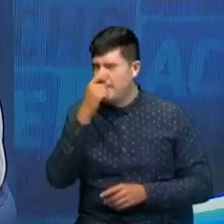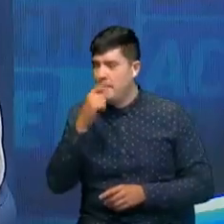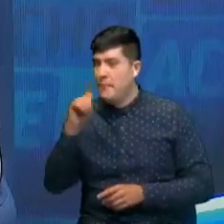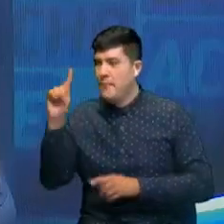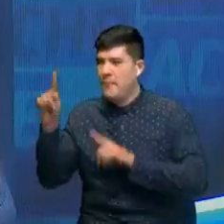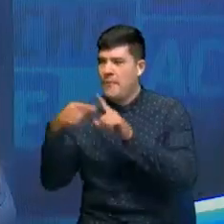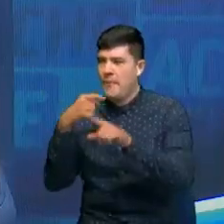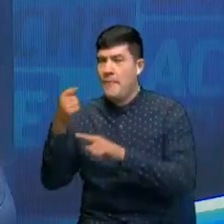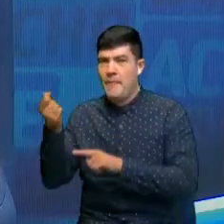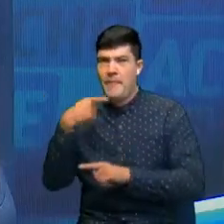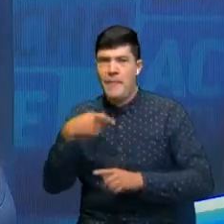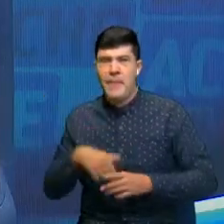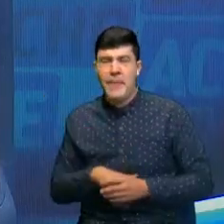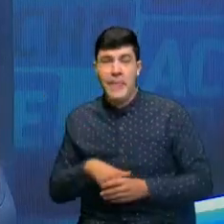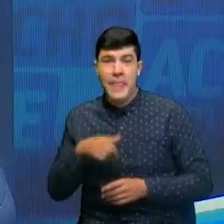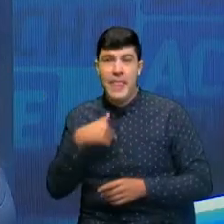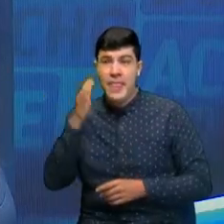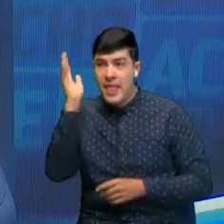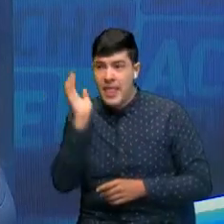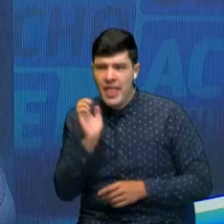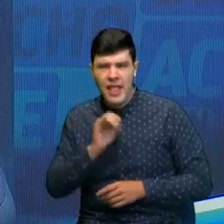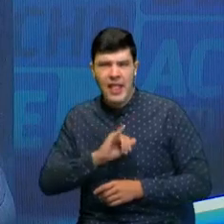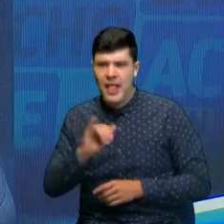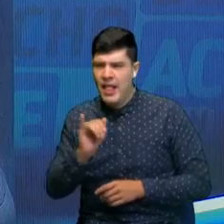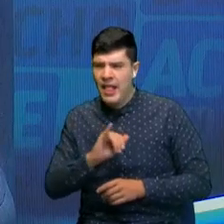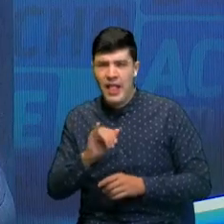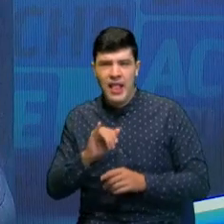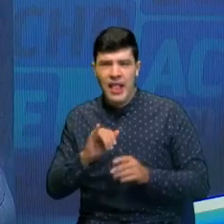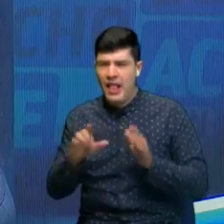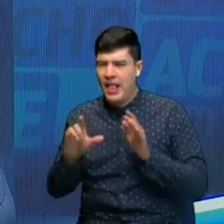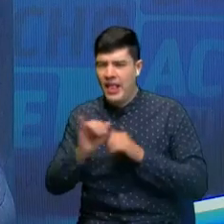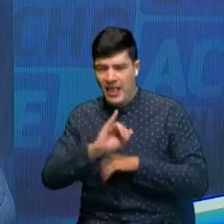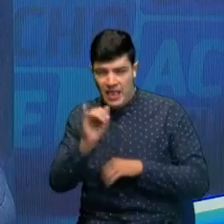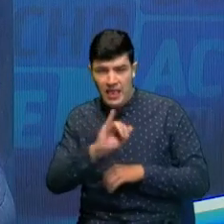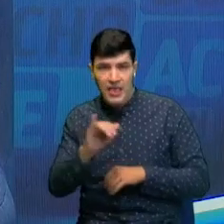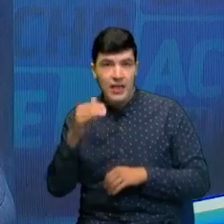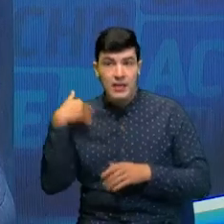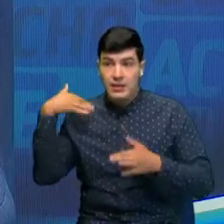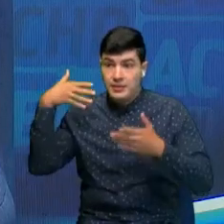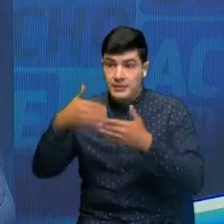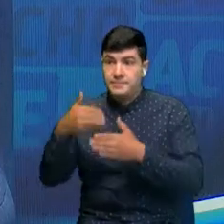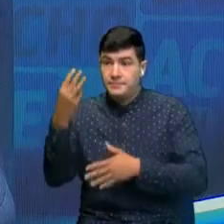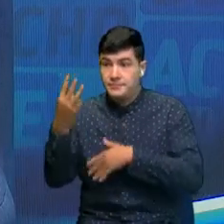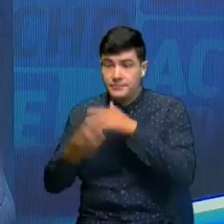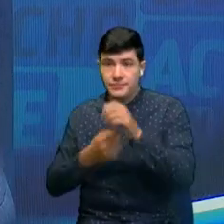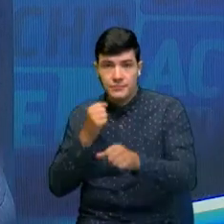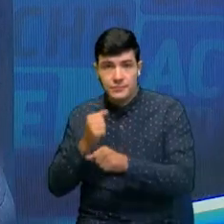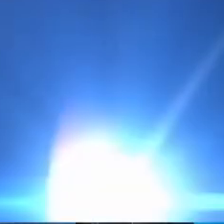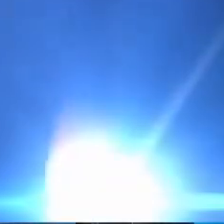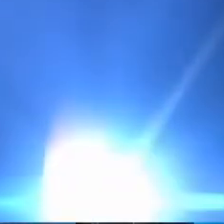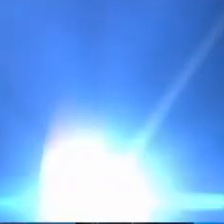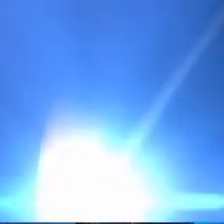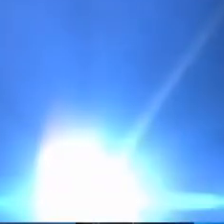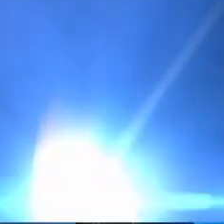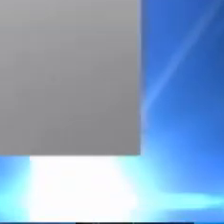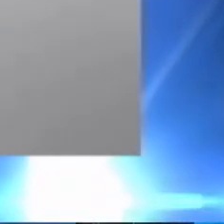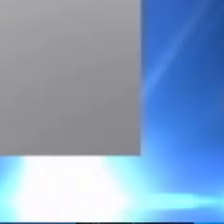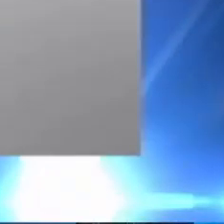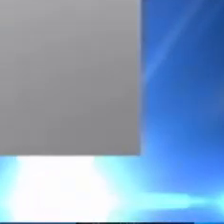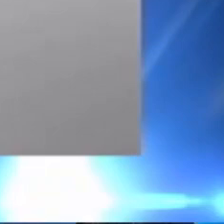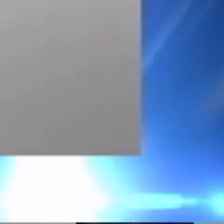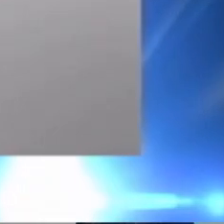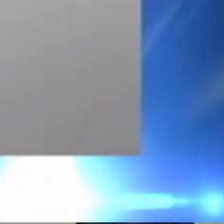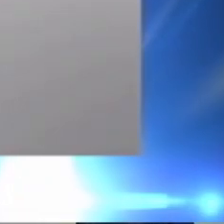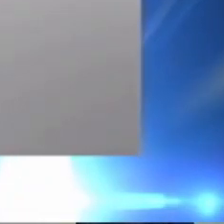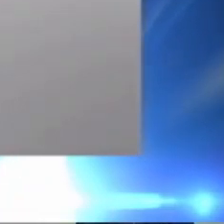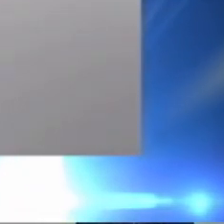escriben lo siguiente, abogada. Me pensionaron por invalidez, ya han pasado 3 años y por venir no me ha recalificado. ¿Qué